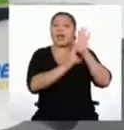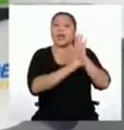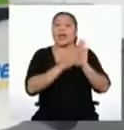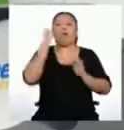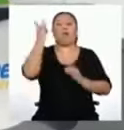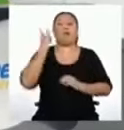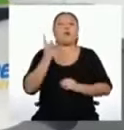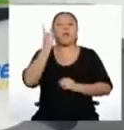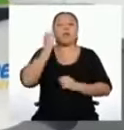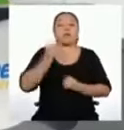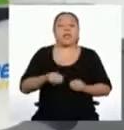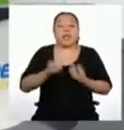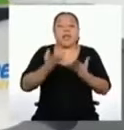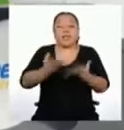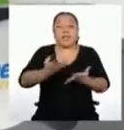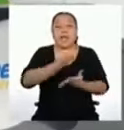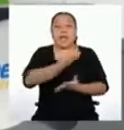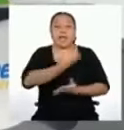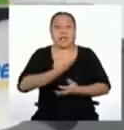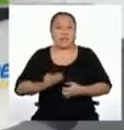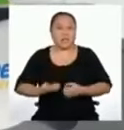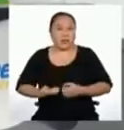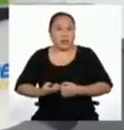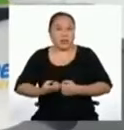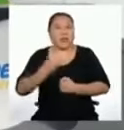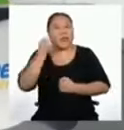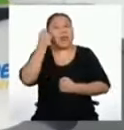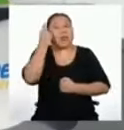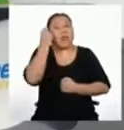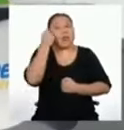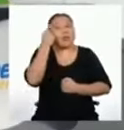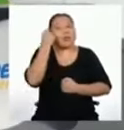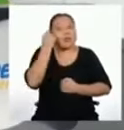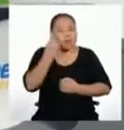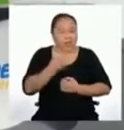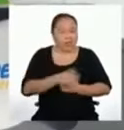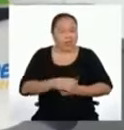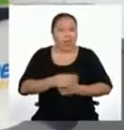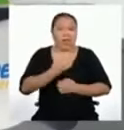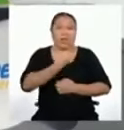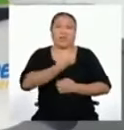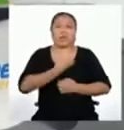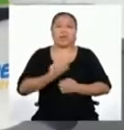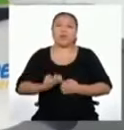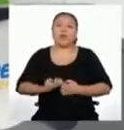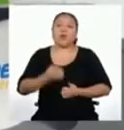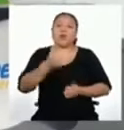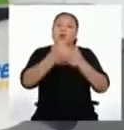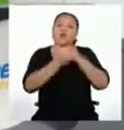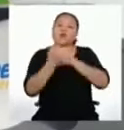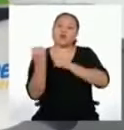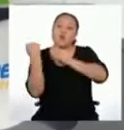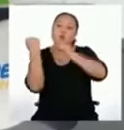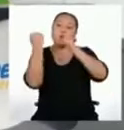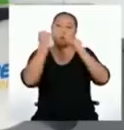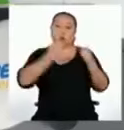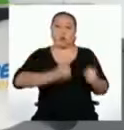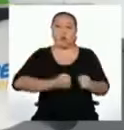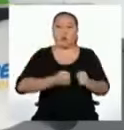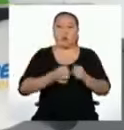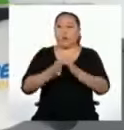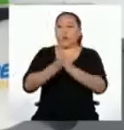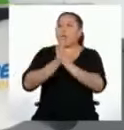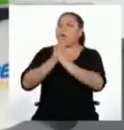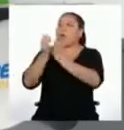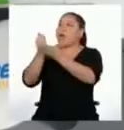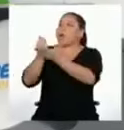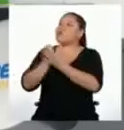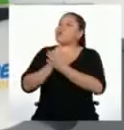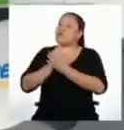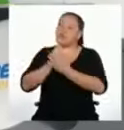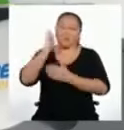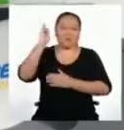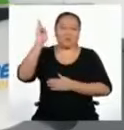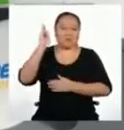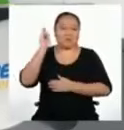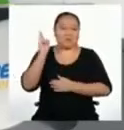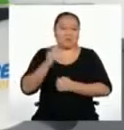Bueno, para entender un poco mejor a nuestro Estado y sus poderes, será mejor pedir la ayuda de alguien que ya